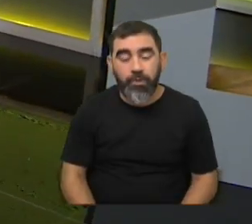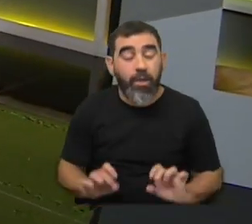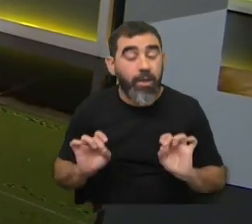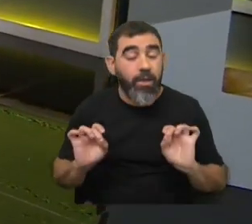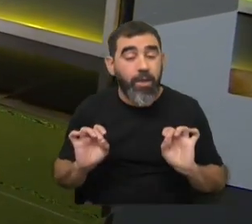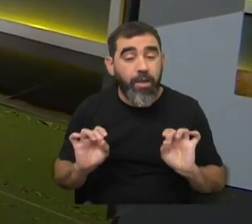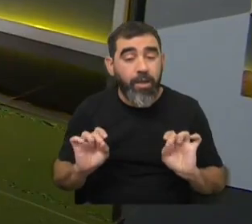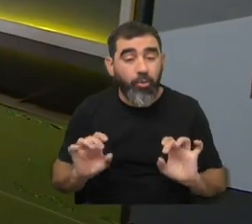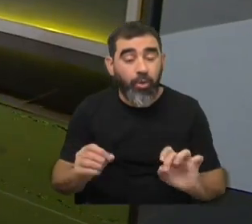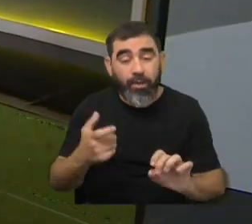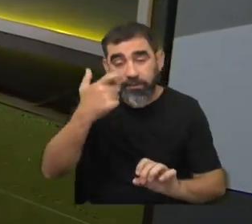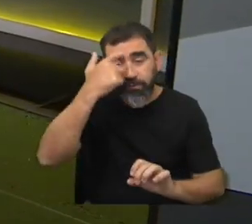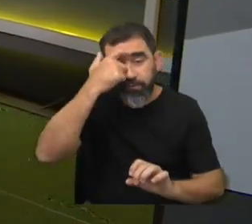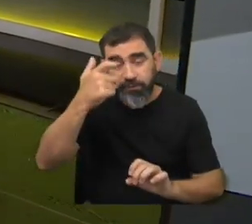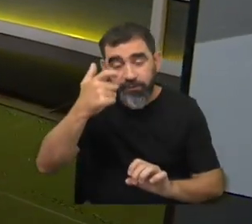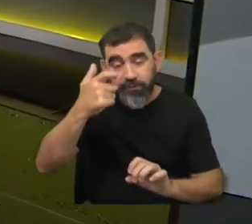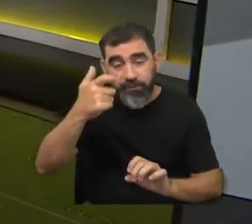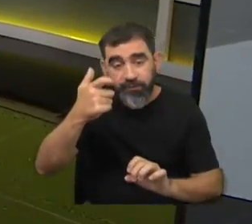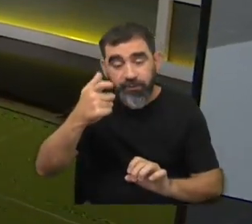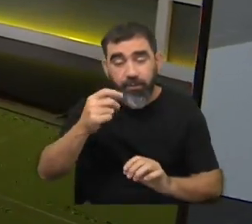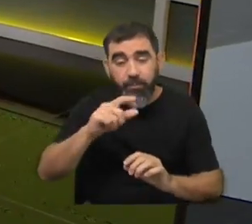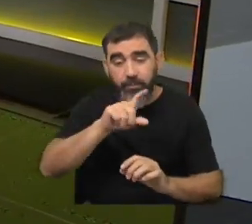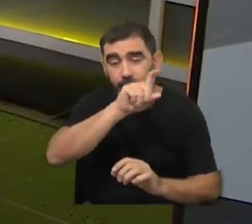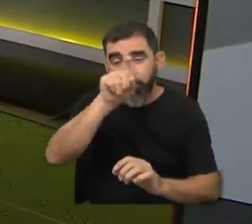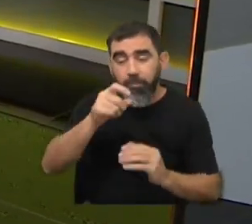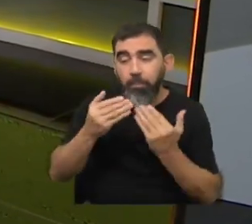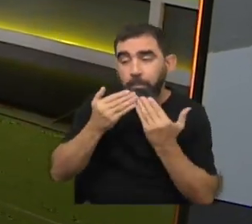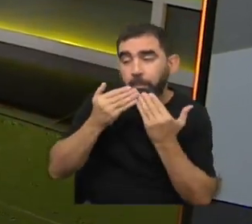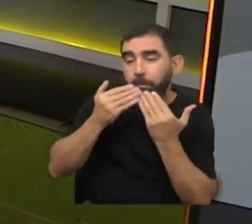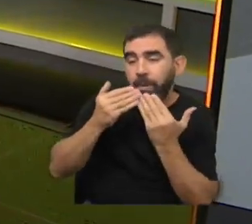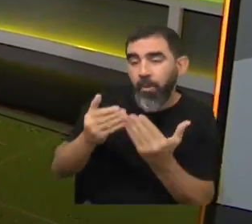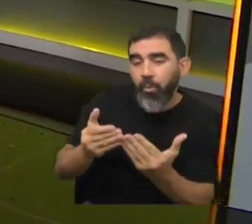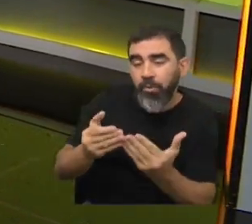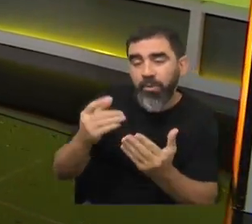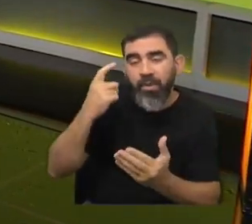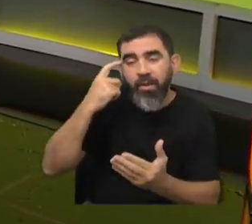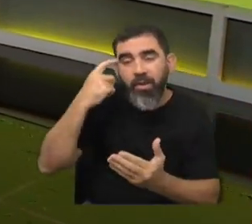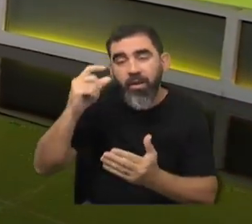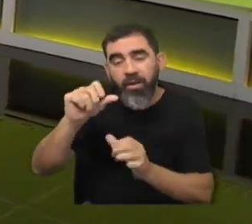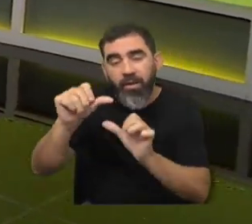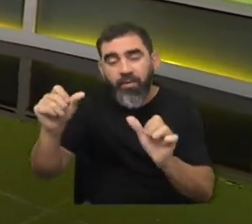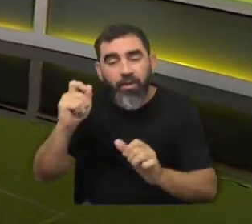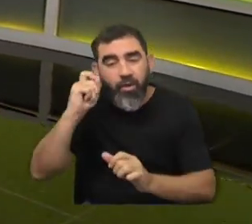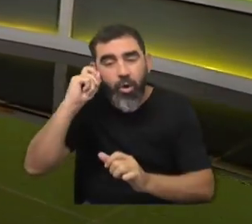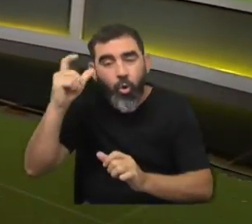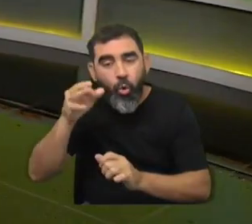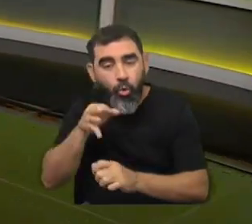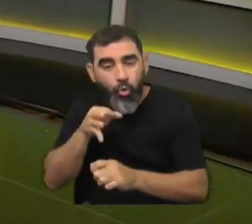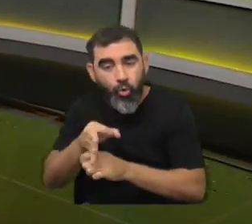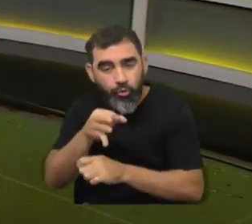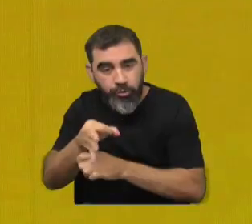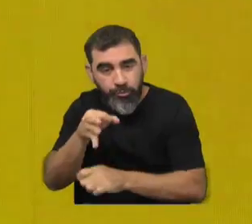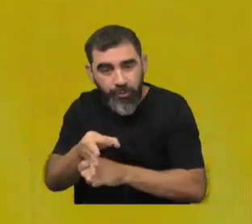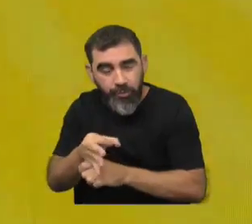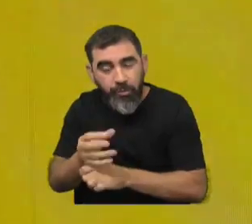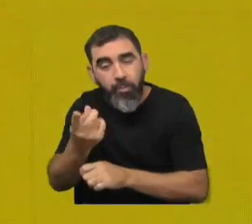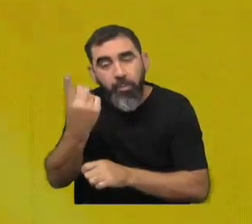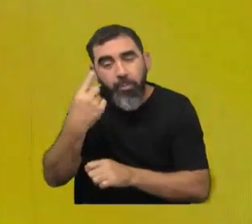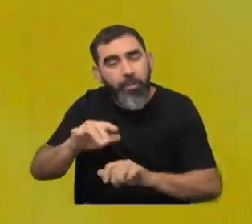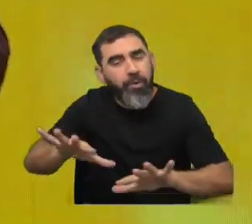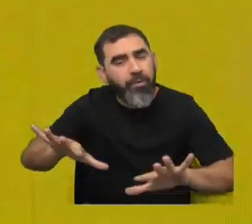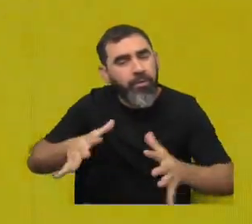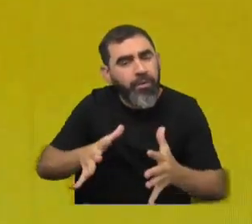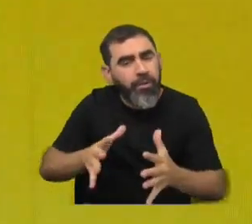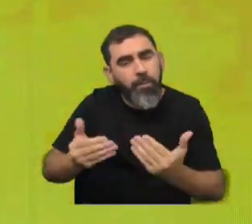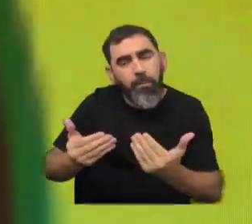Naturalmente, la ciencia se hace preguntas y la idea siempre es generar conocimientos. Pero ¿qué pasa cuando